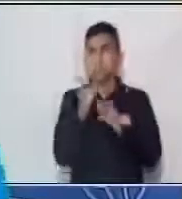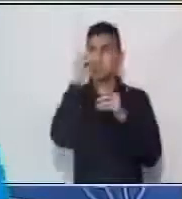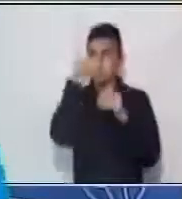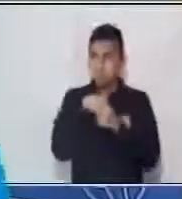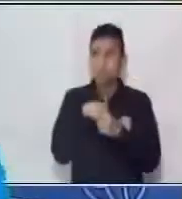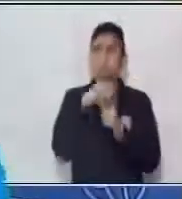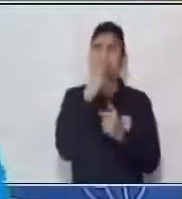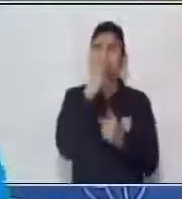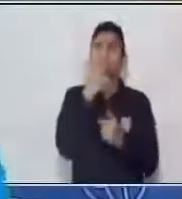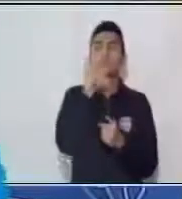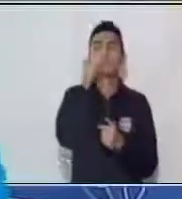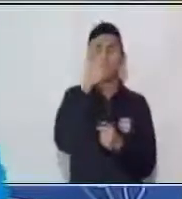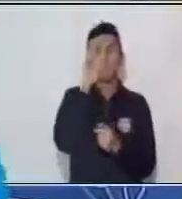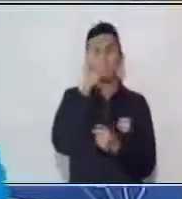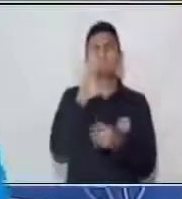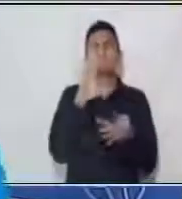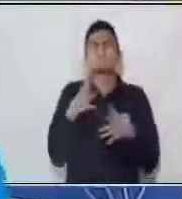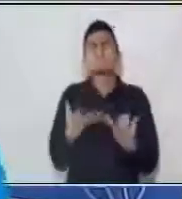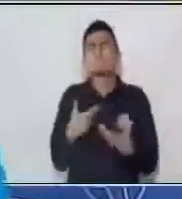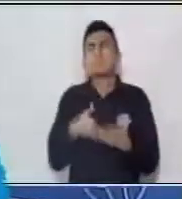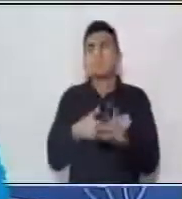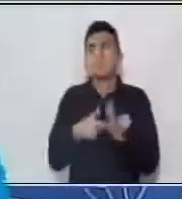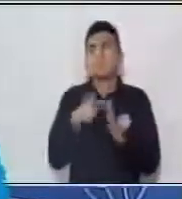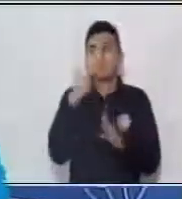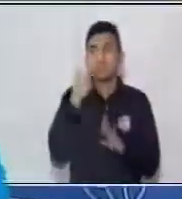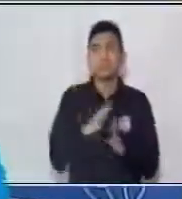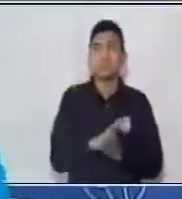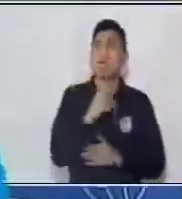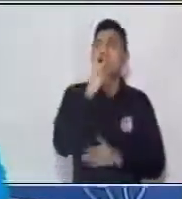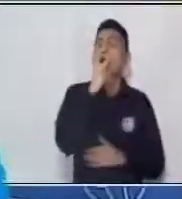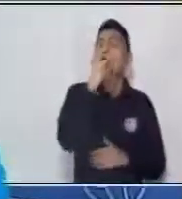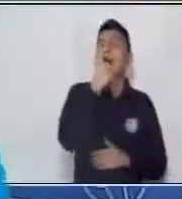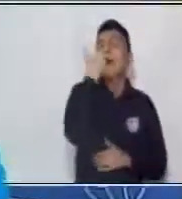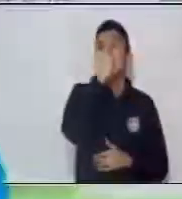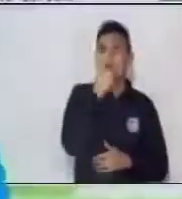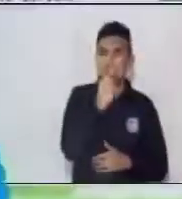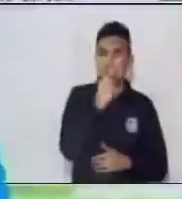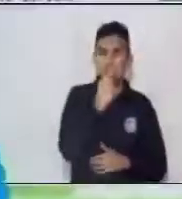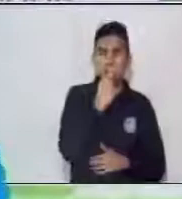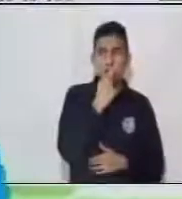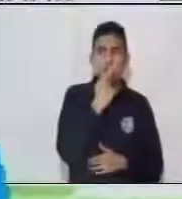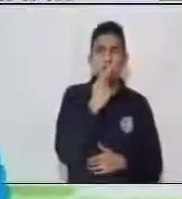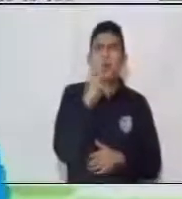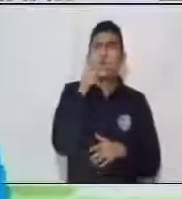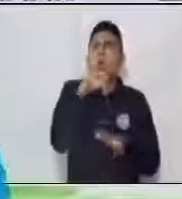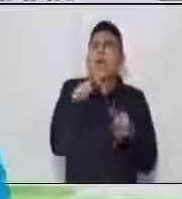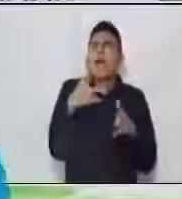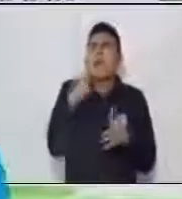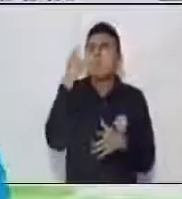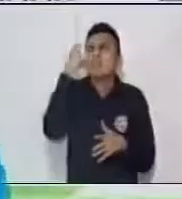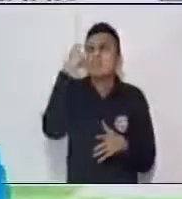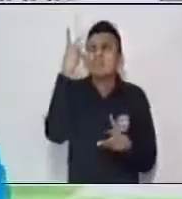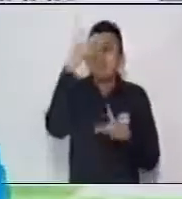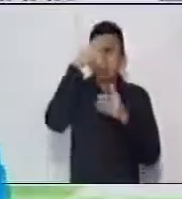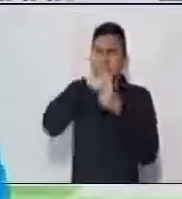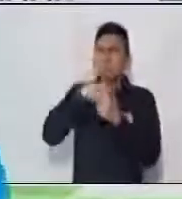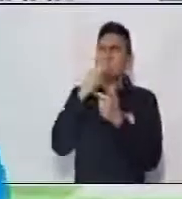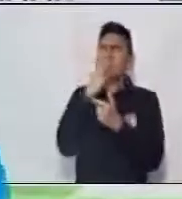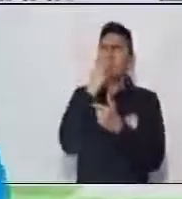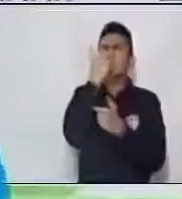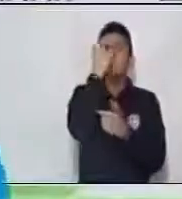verbo haber. Como ejemplo tenemos has jugado. ¿Cuál crees tú que dentro de estas